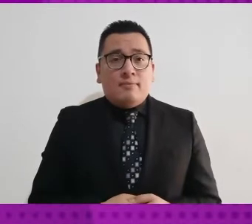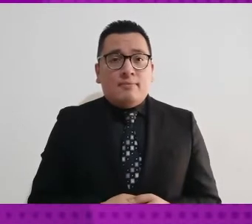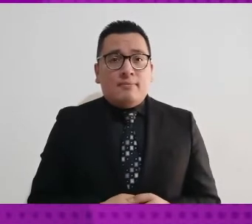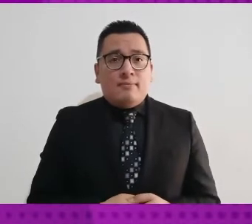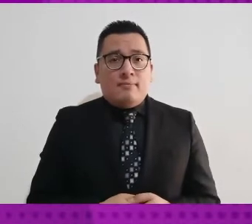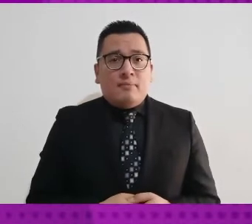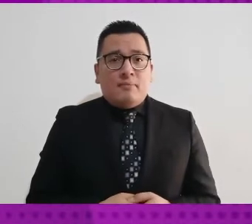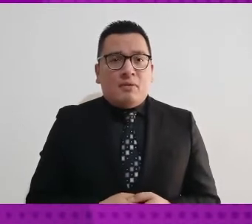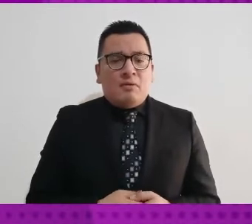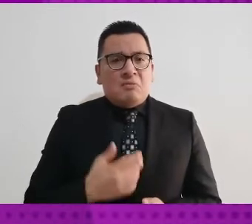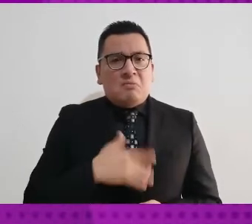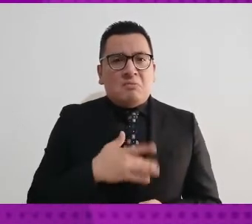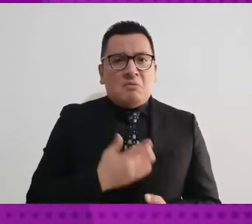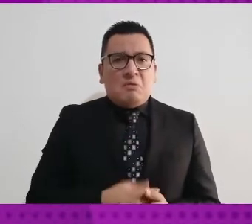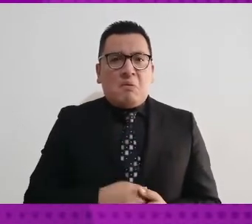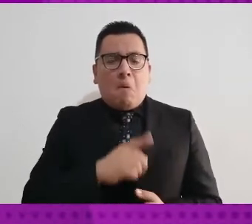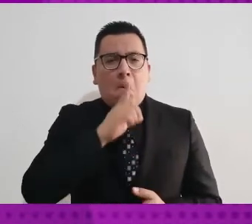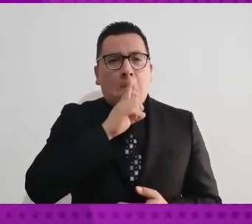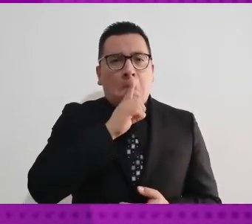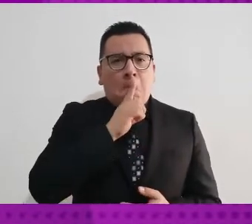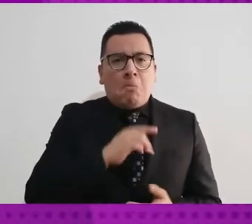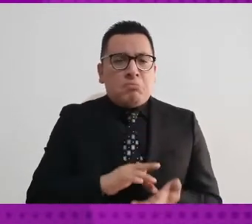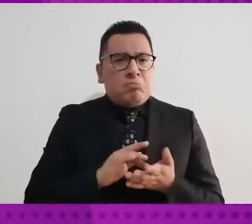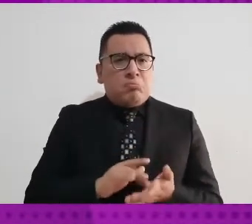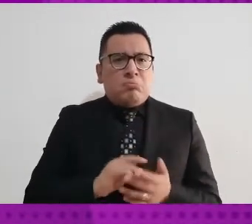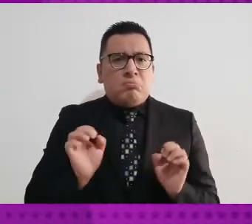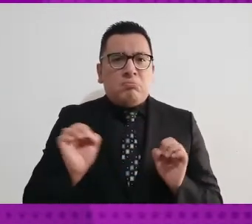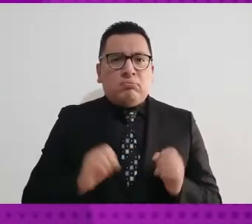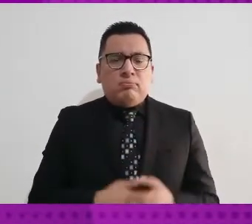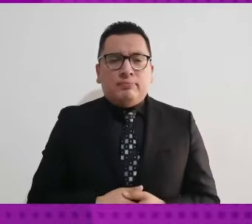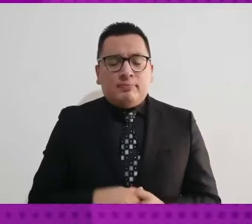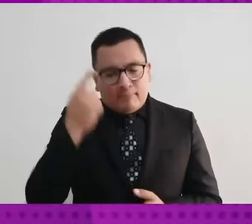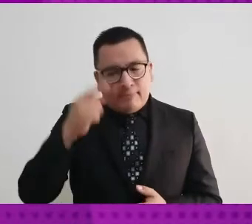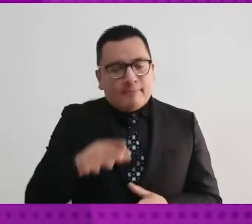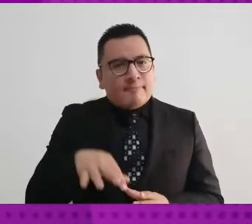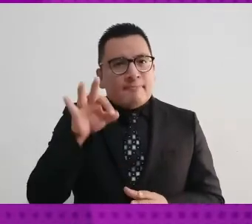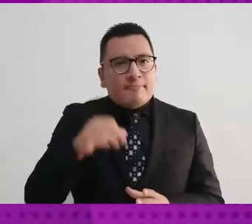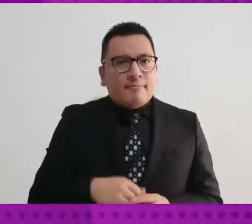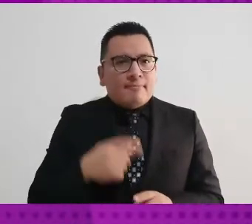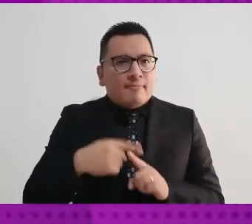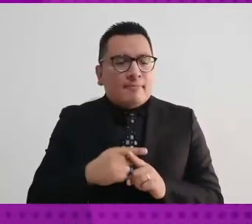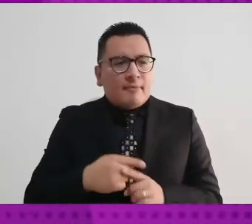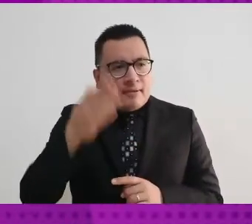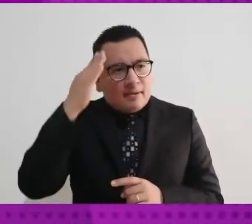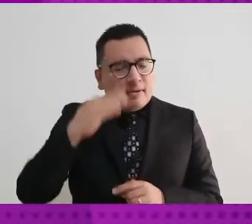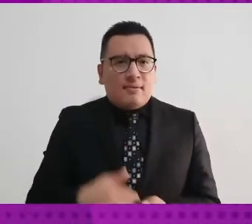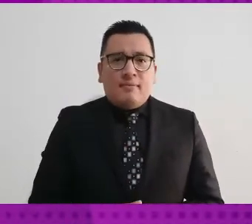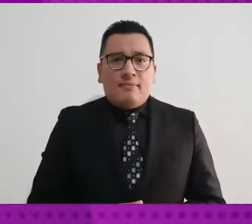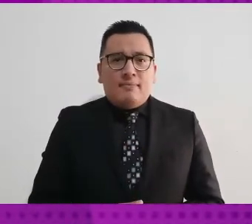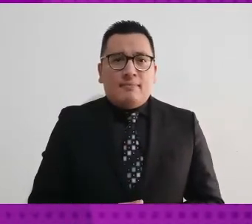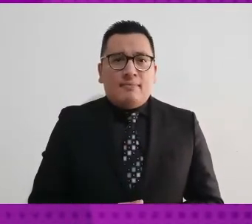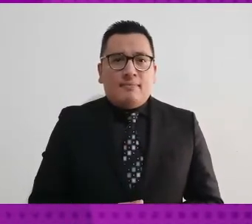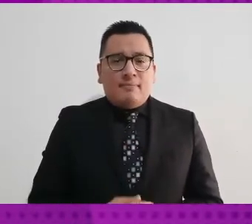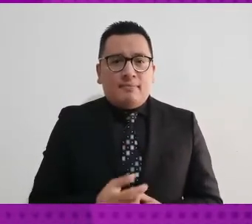ciudadanos, ciudadanas, no recorrieran este tramo que sí les corresponde de elegir a quien debe gobernar de manera legítima,